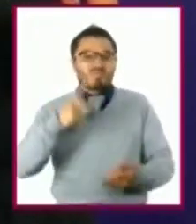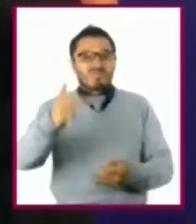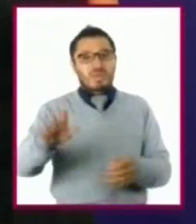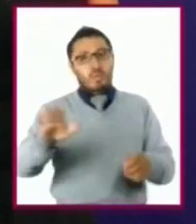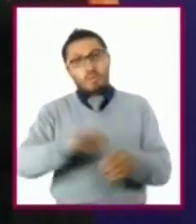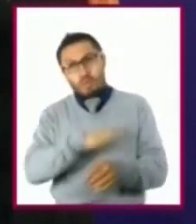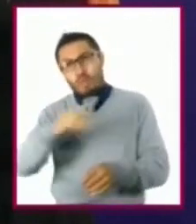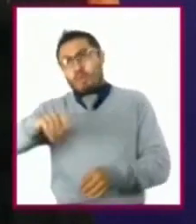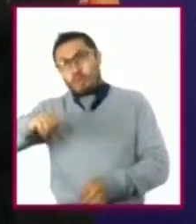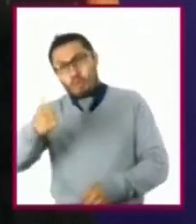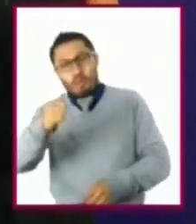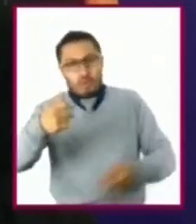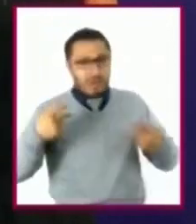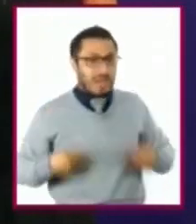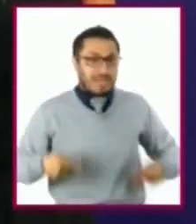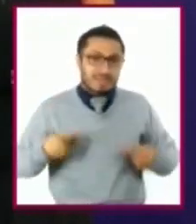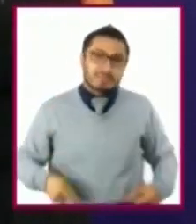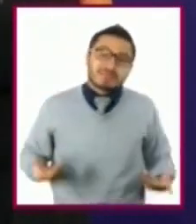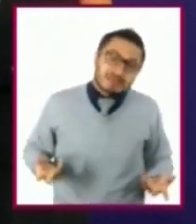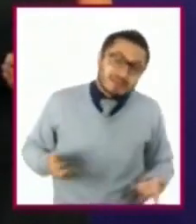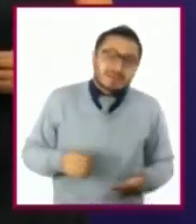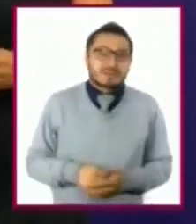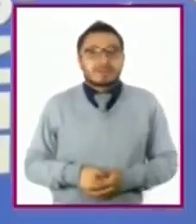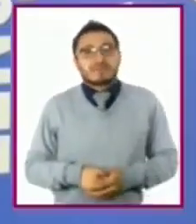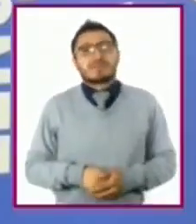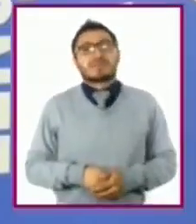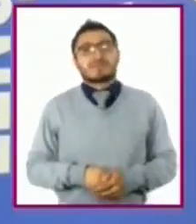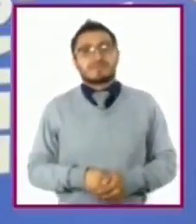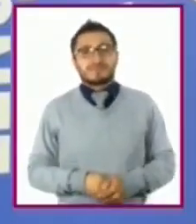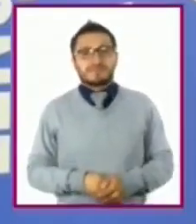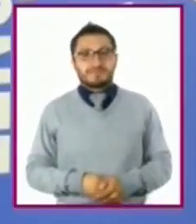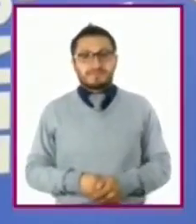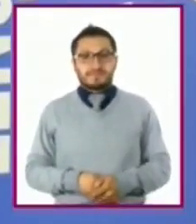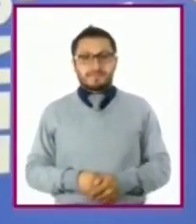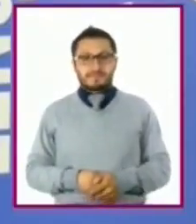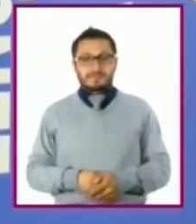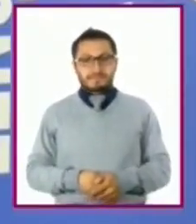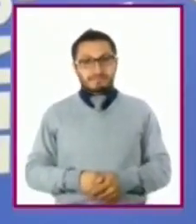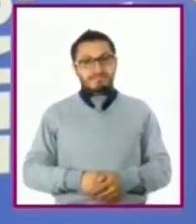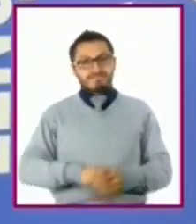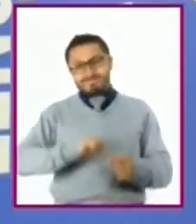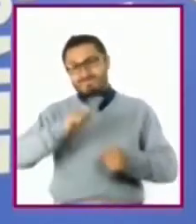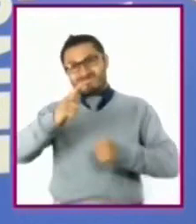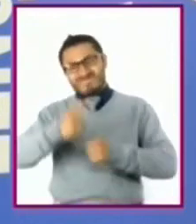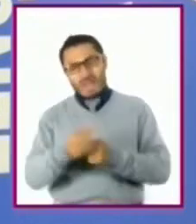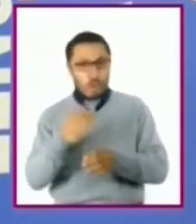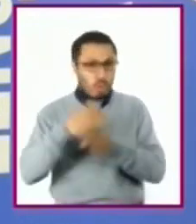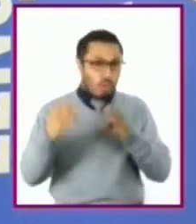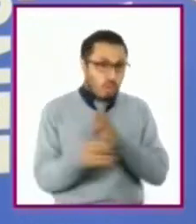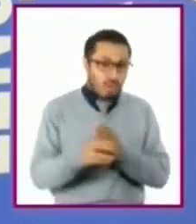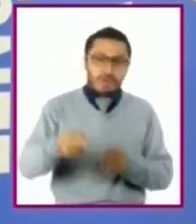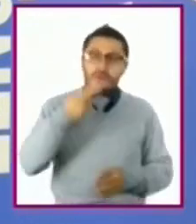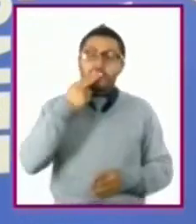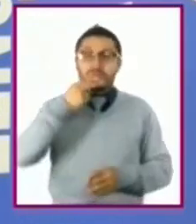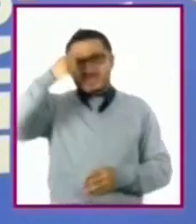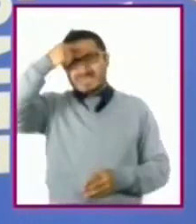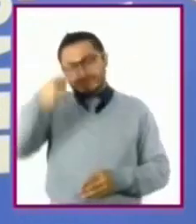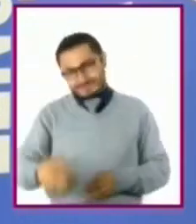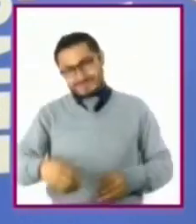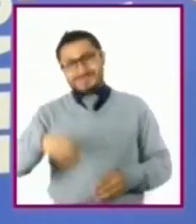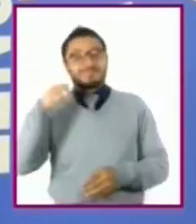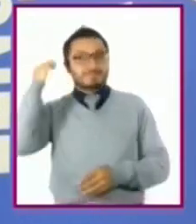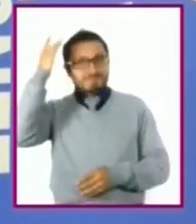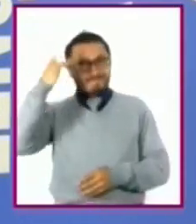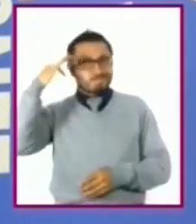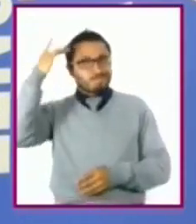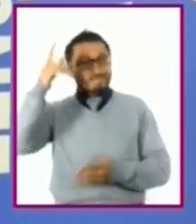que sea necesario que se haya vivido la misma experiencia. Una de las herramientas con las que podemos contar para organizar el